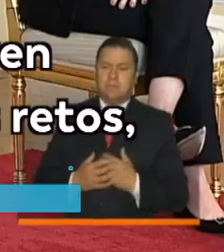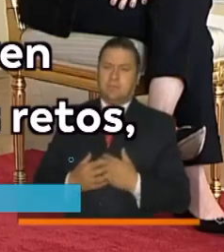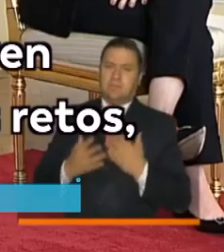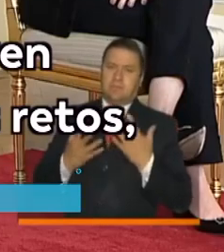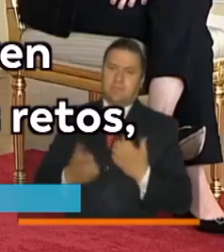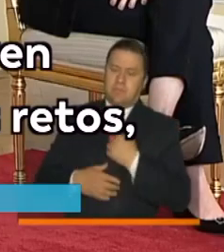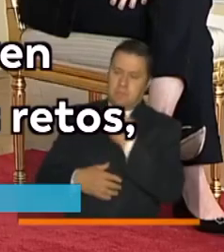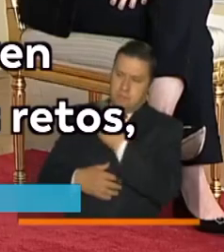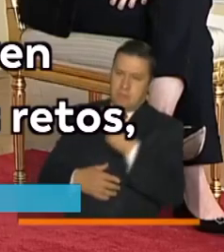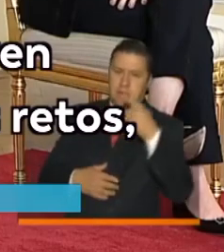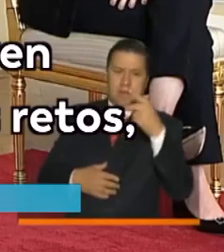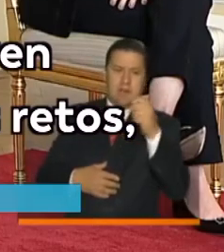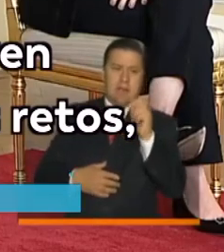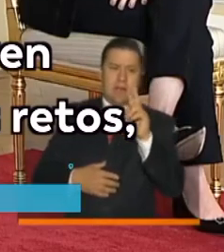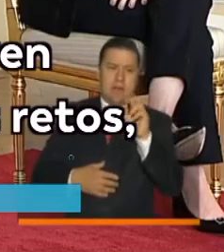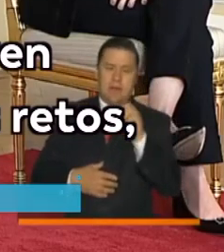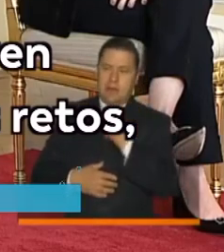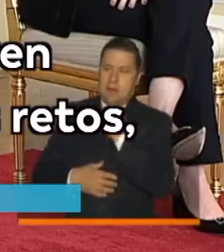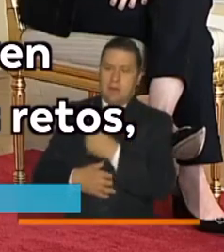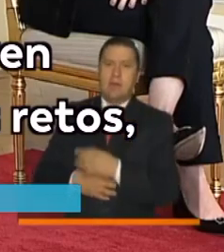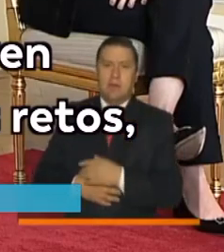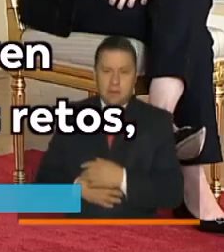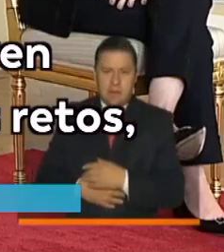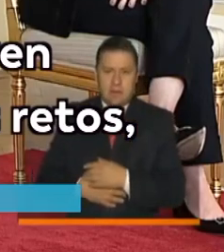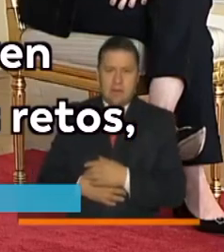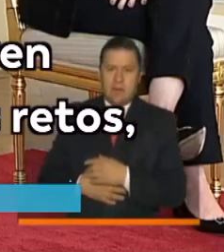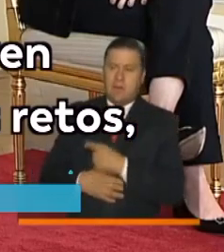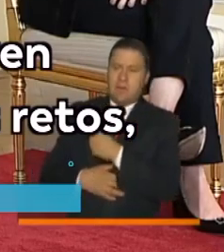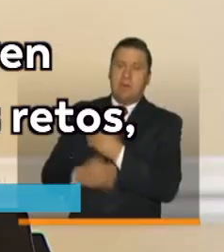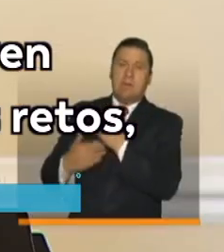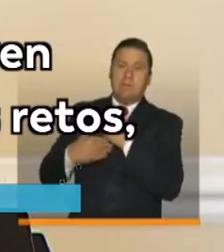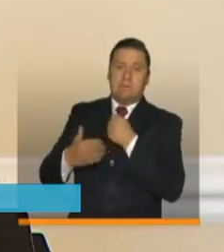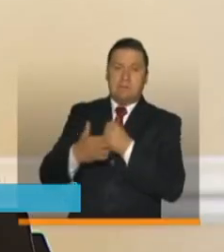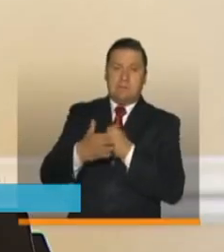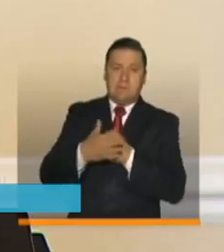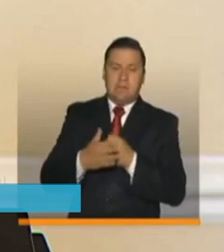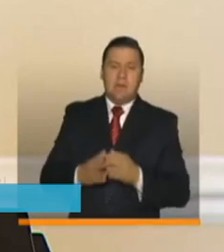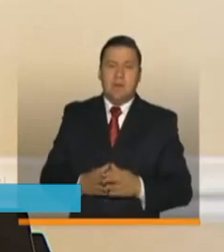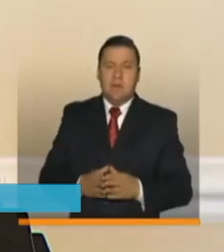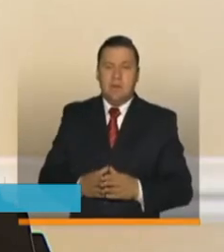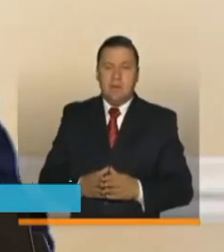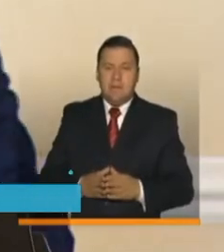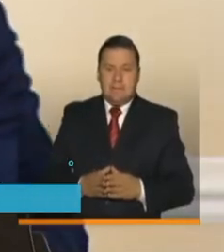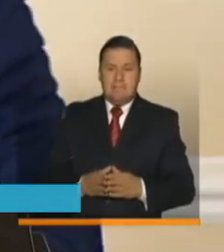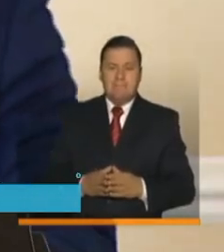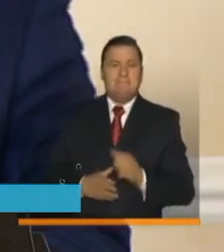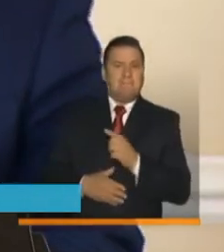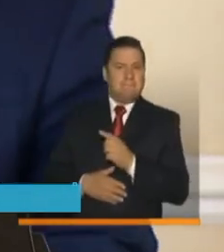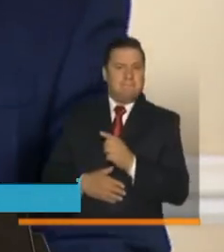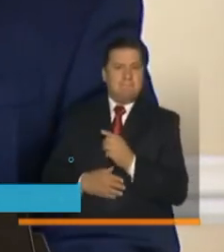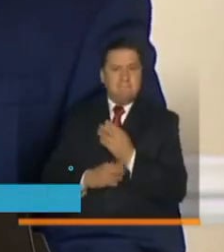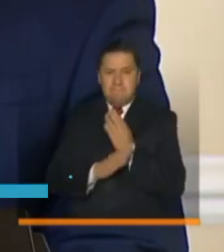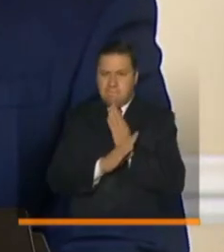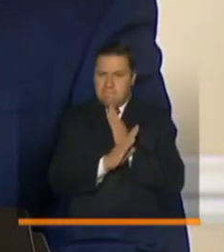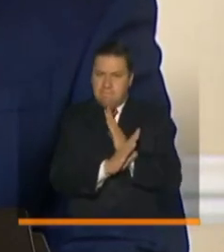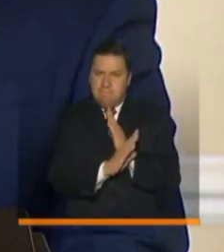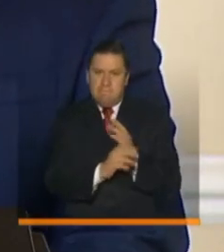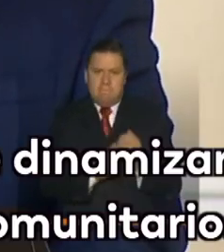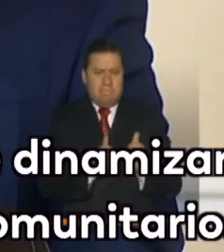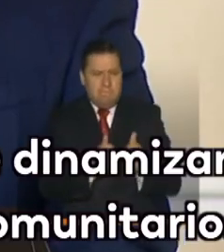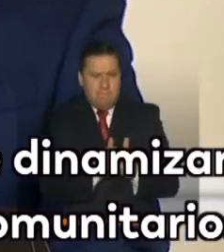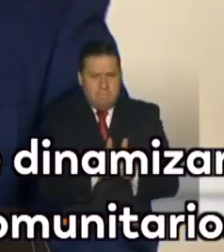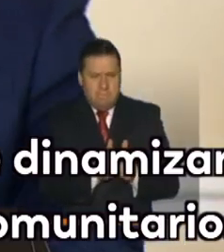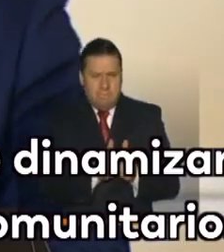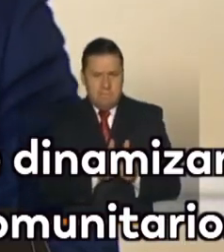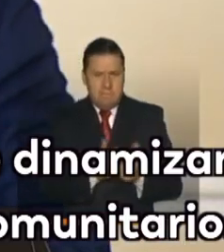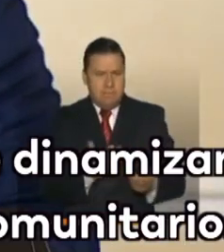Quiero decirle, doctora Karen, que tiene también usted otros retos. El reto de proteger, de acompañar,